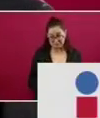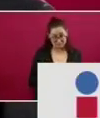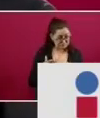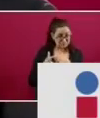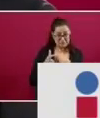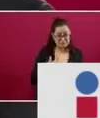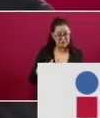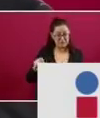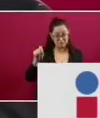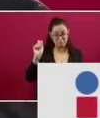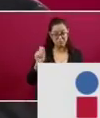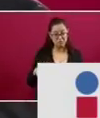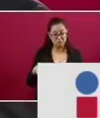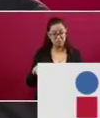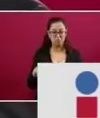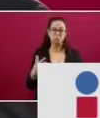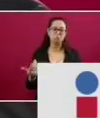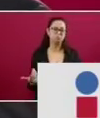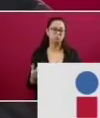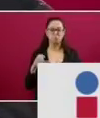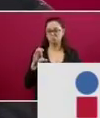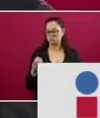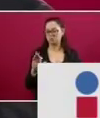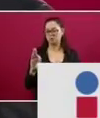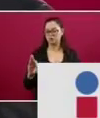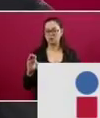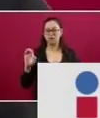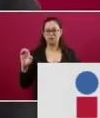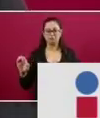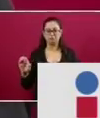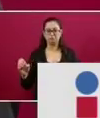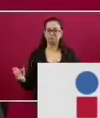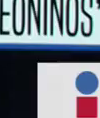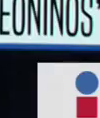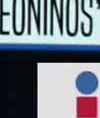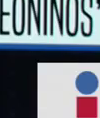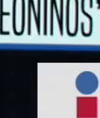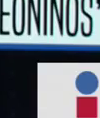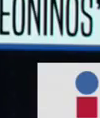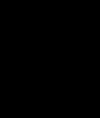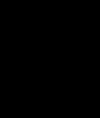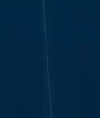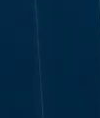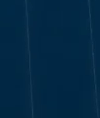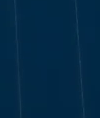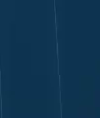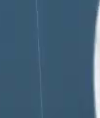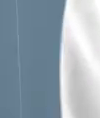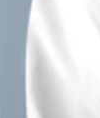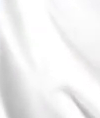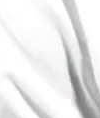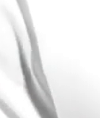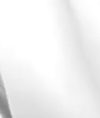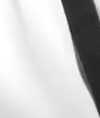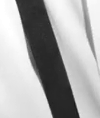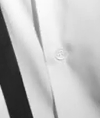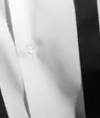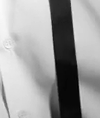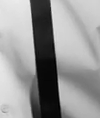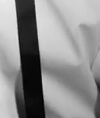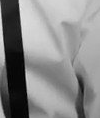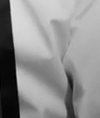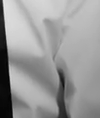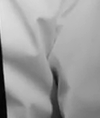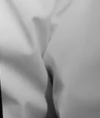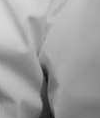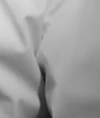contratos, la CFE está en una posición realmente de quiebra. De acuerdo. Imagen Noticias con Ciro Gómez